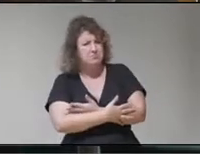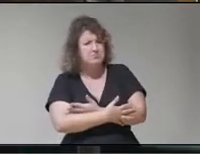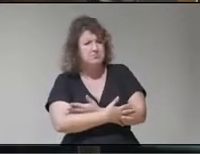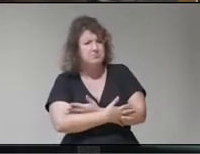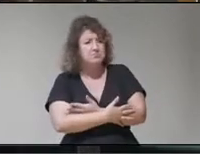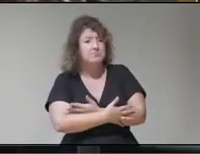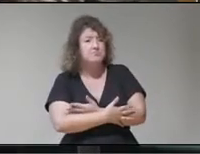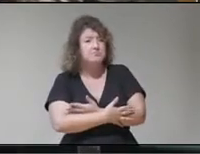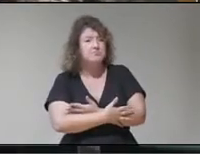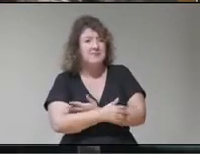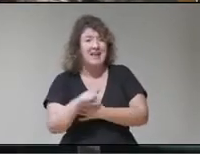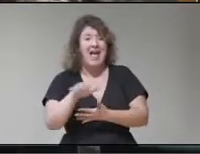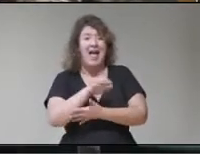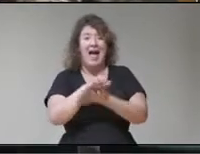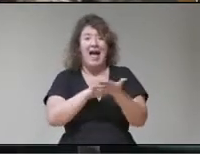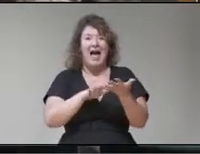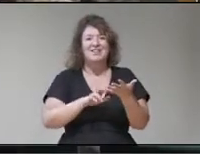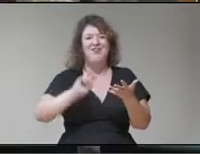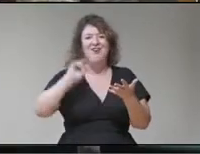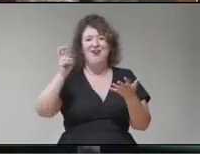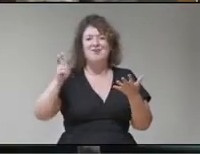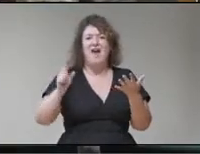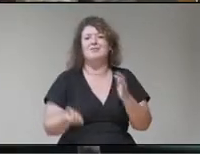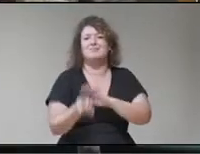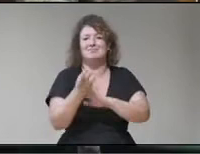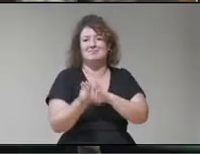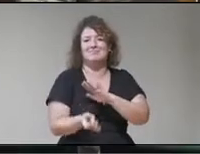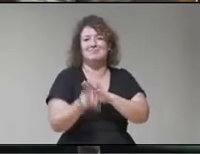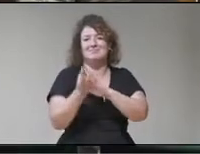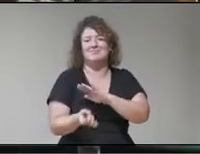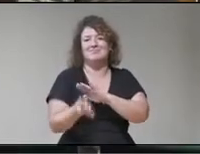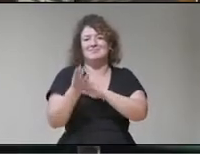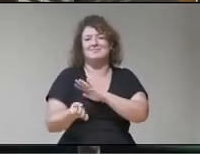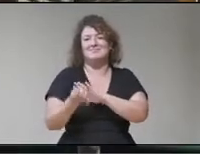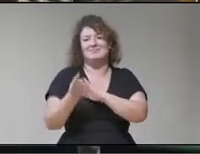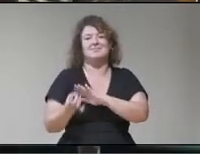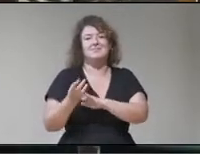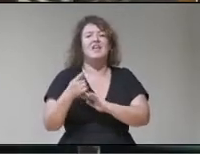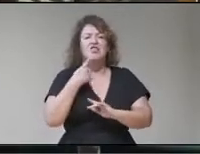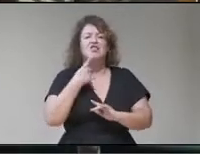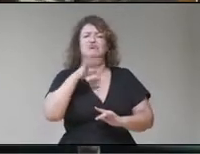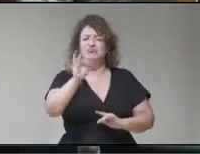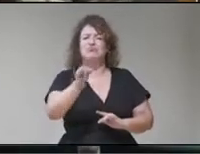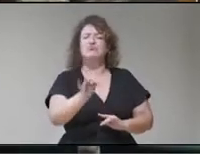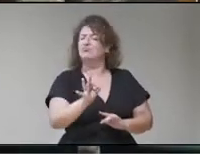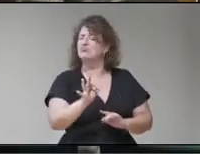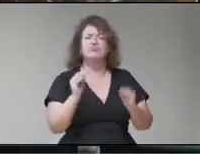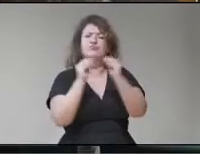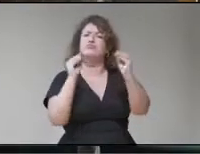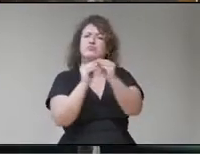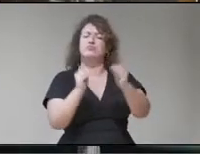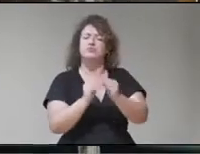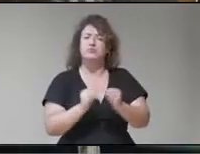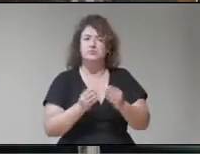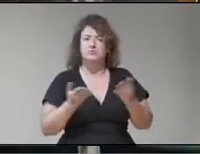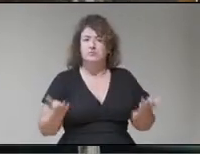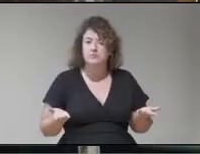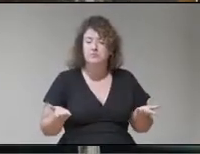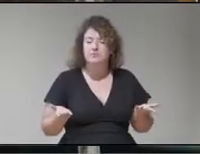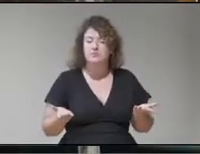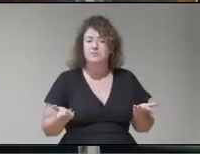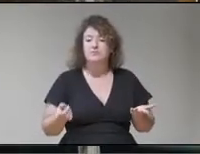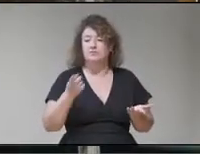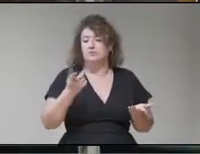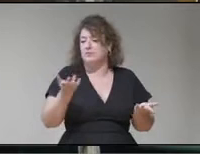artículo tuvo otra serie de ellos posteriores en los cuales afirmaban lo mismo. Y entonces, pues por ejemplo,